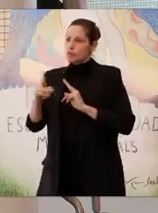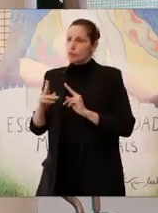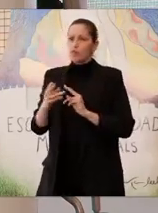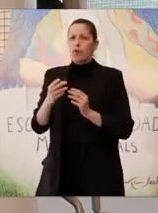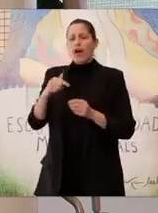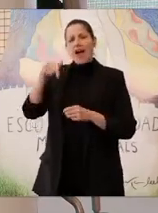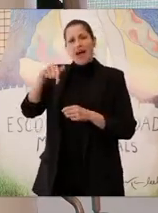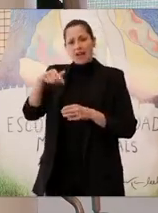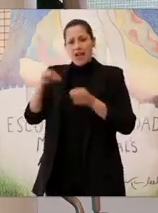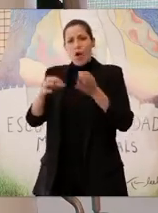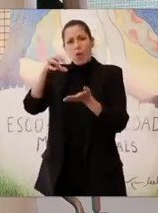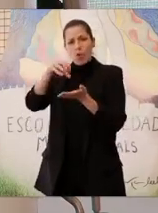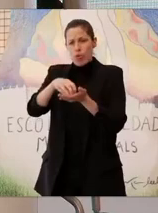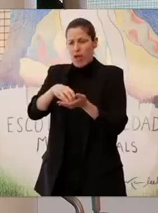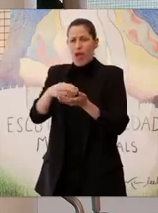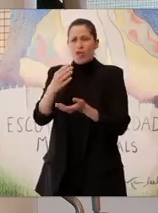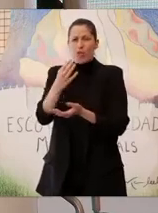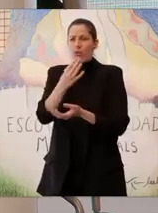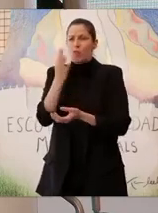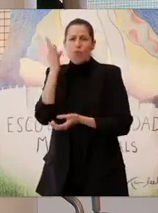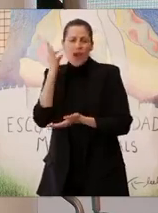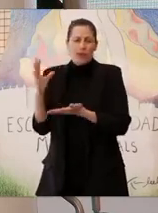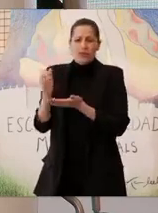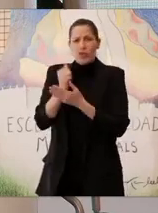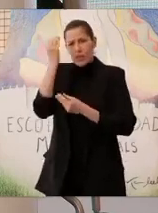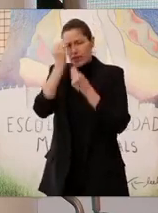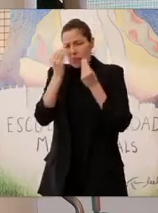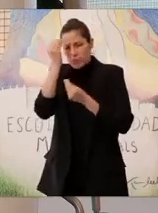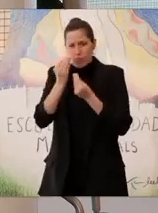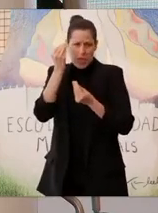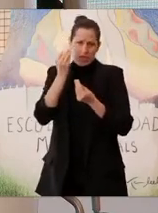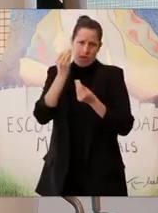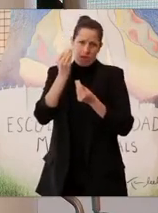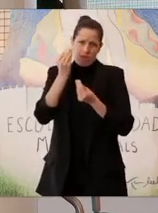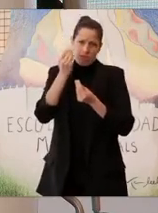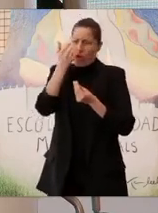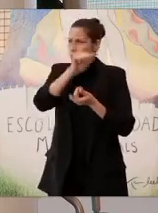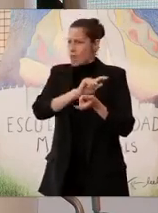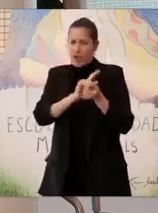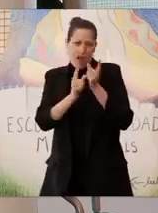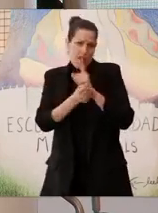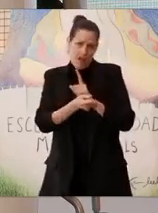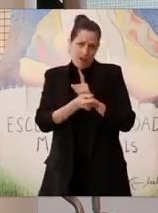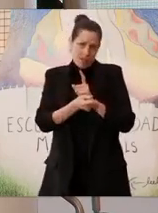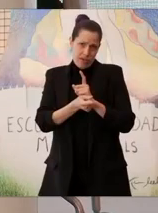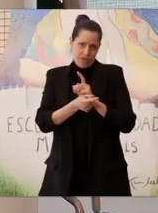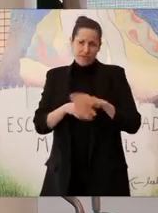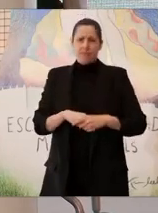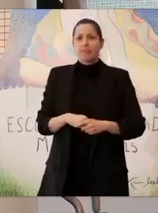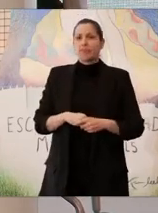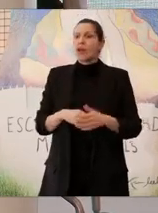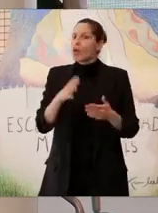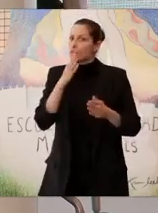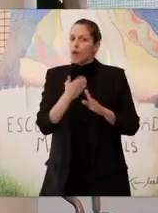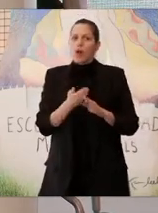género, y el cambio nunca vino. Este señor no solamente no va a cambiar con usted, es que este señor ya tiene esto. No le doy explicaciones concretas, pero digo, tiene antecedentes por